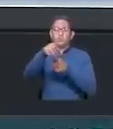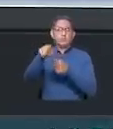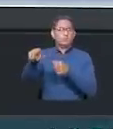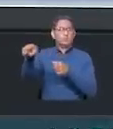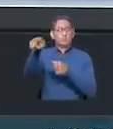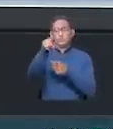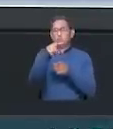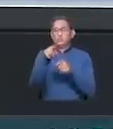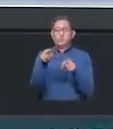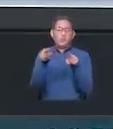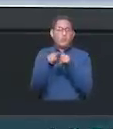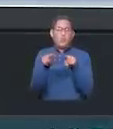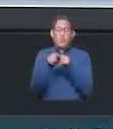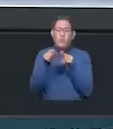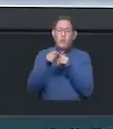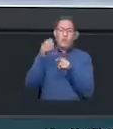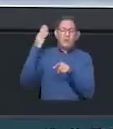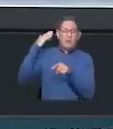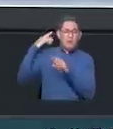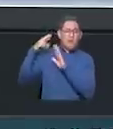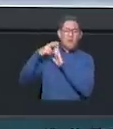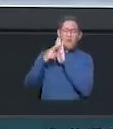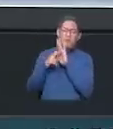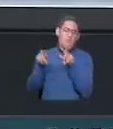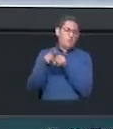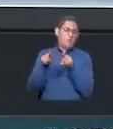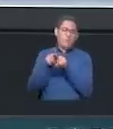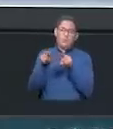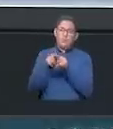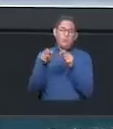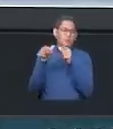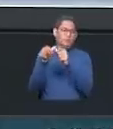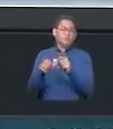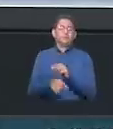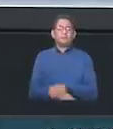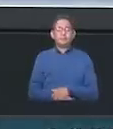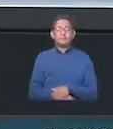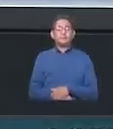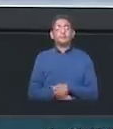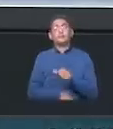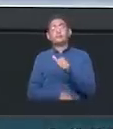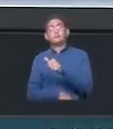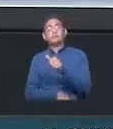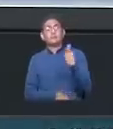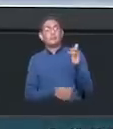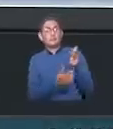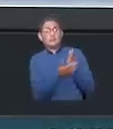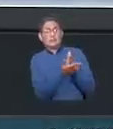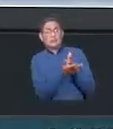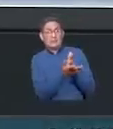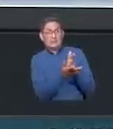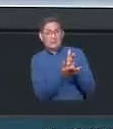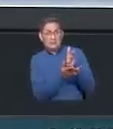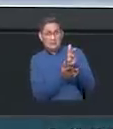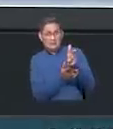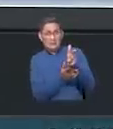las medidas ya establecidas mientras que en la provincia de chiriquí